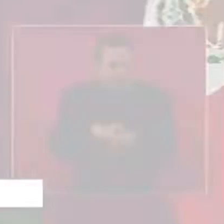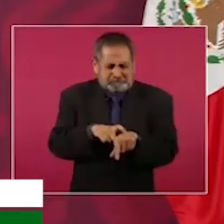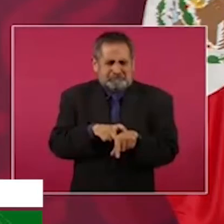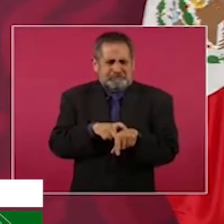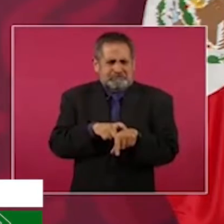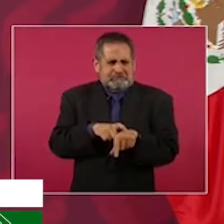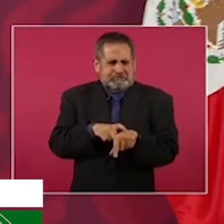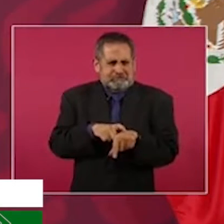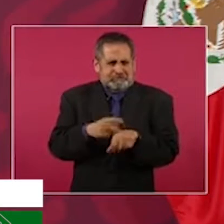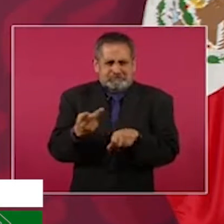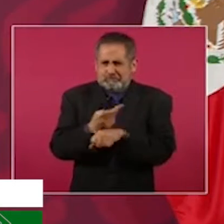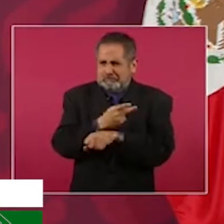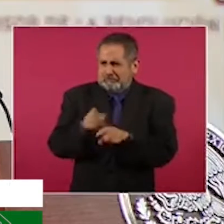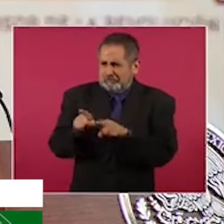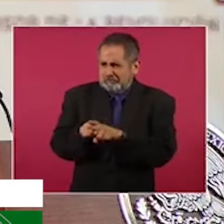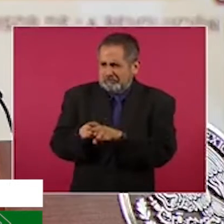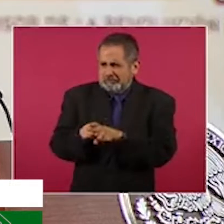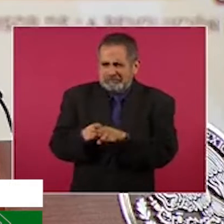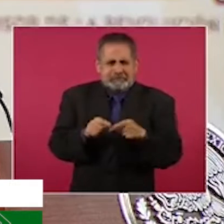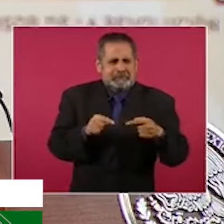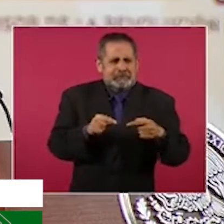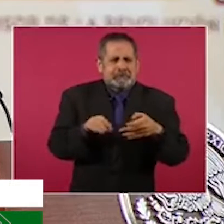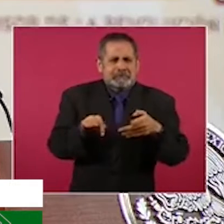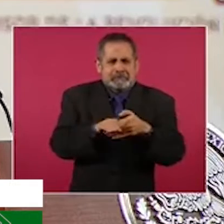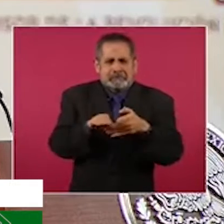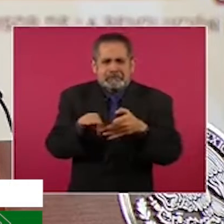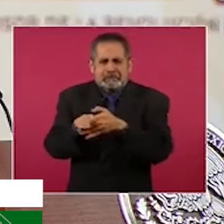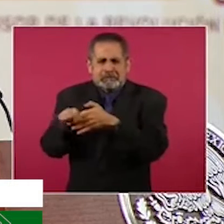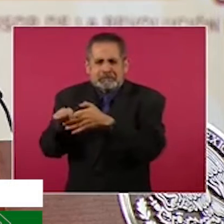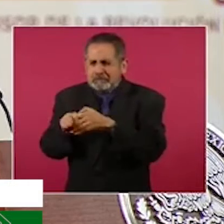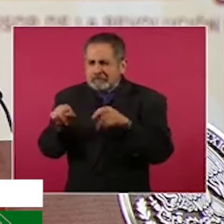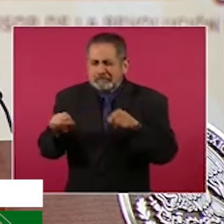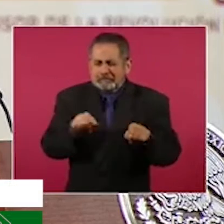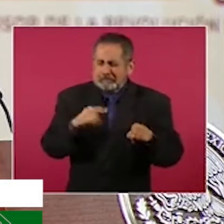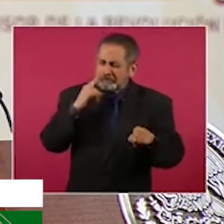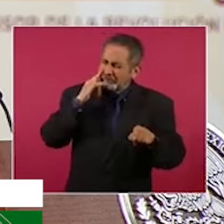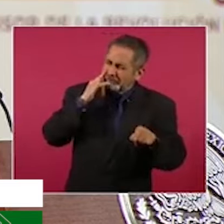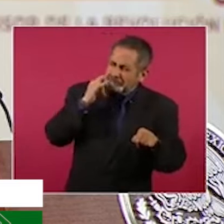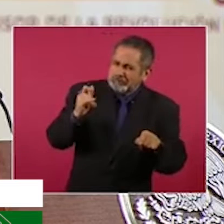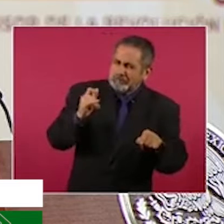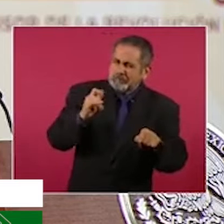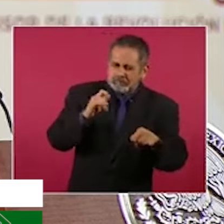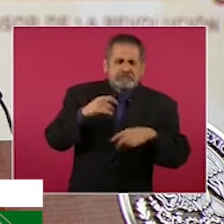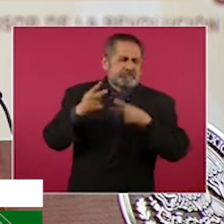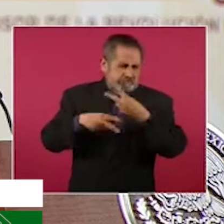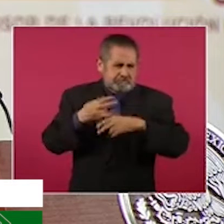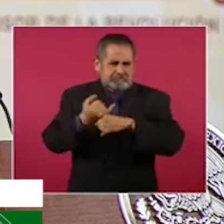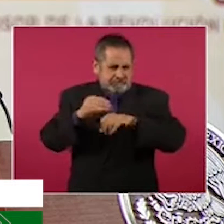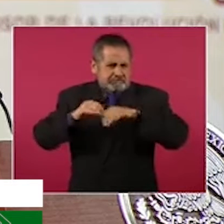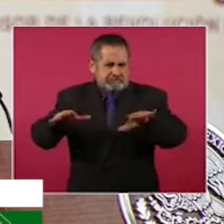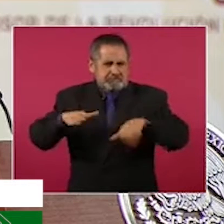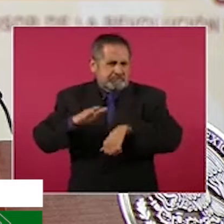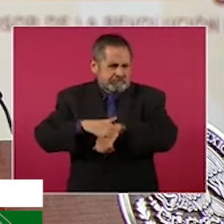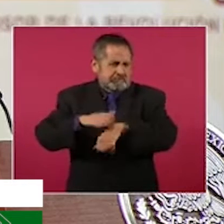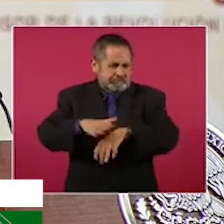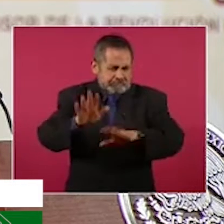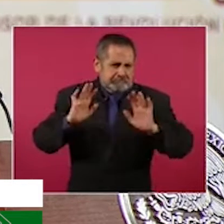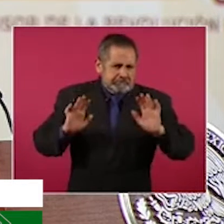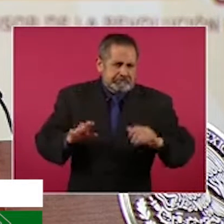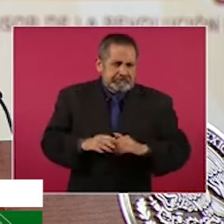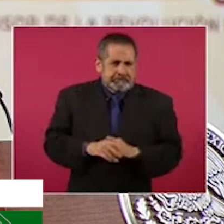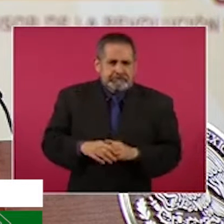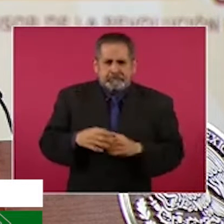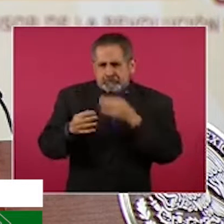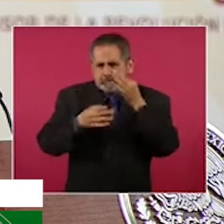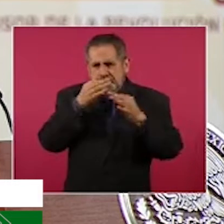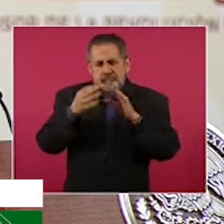mañanera. En la conferencia de prensa de este viernes, el presidente Andrés Manuel López Obrador reveló que hay 53 amparos